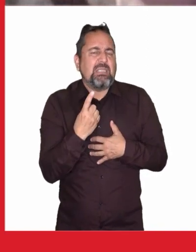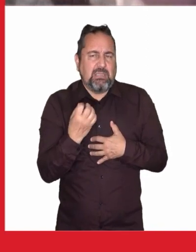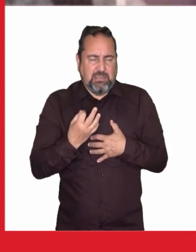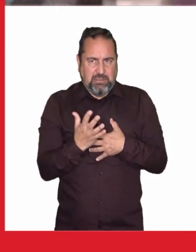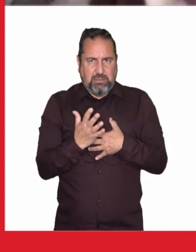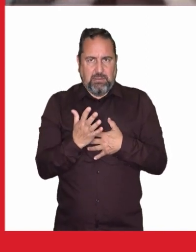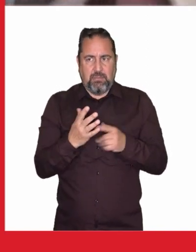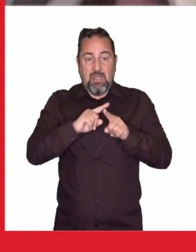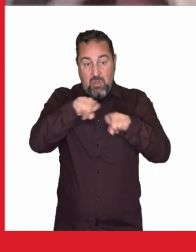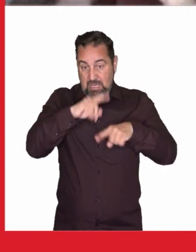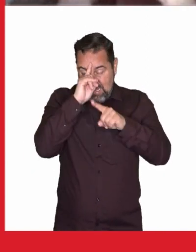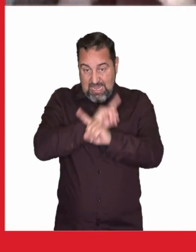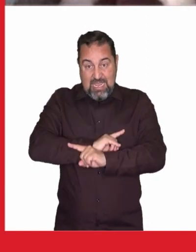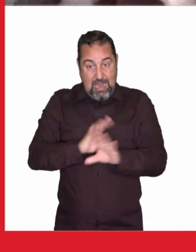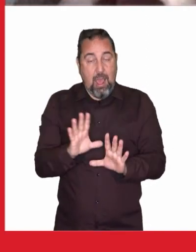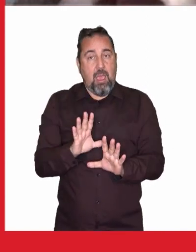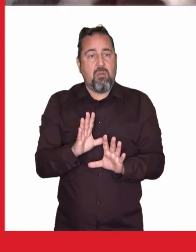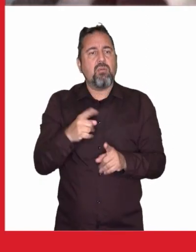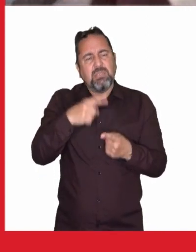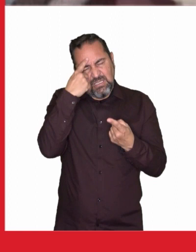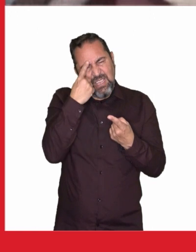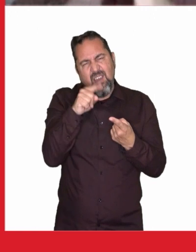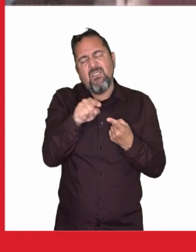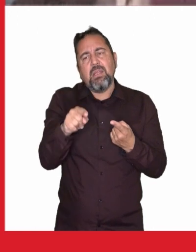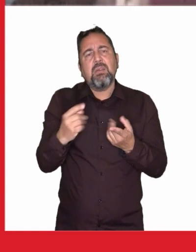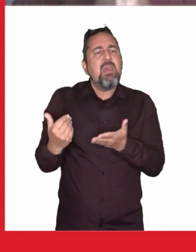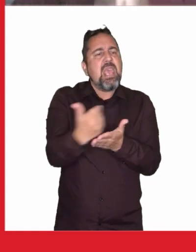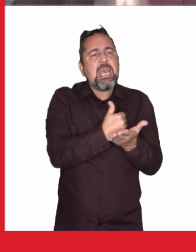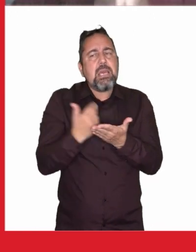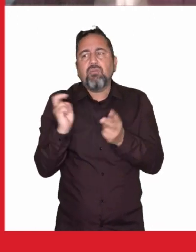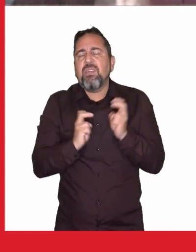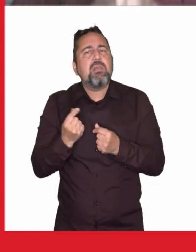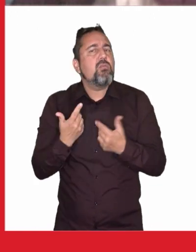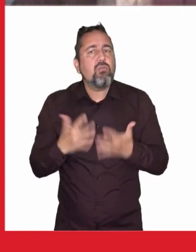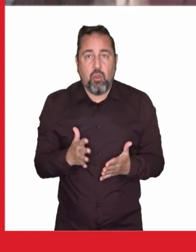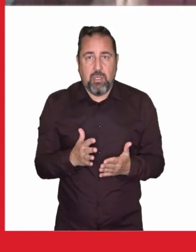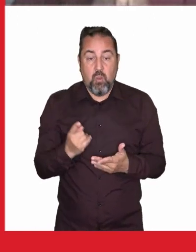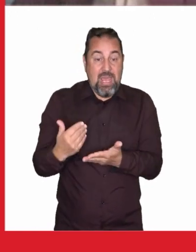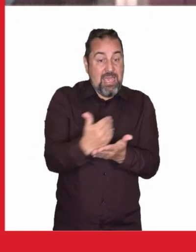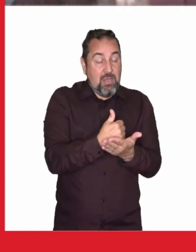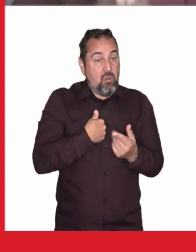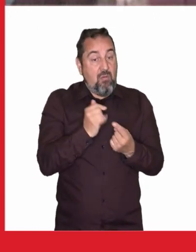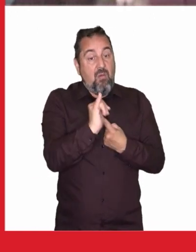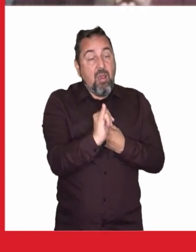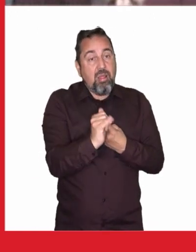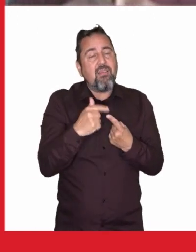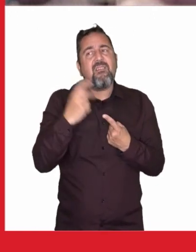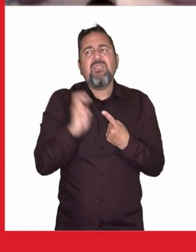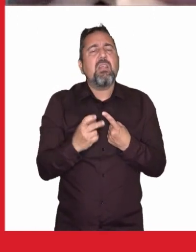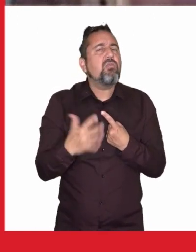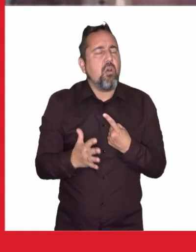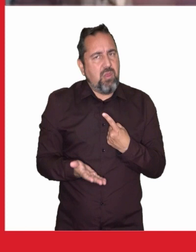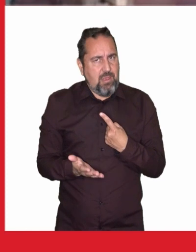¿sí? Lo más importante de esto es que os quede claro que tú tienes que saber cuáles son tus fuentes de ingresos. Es